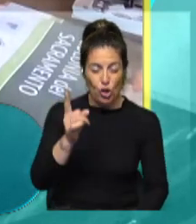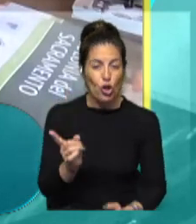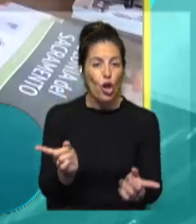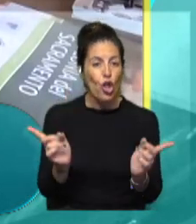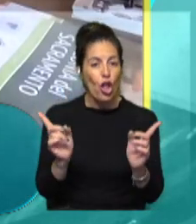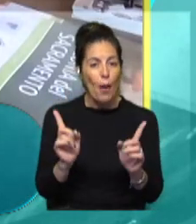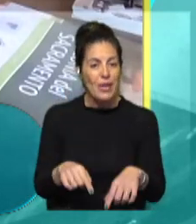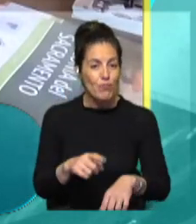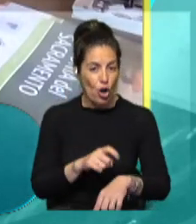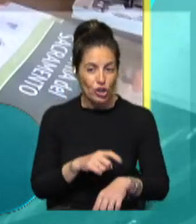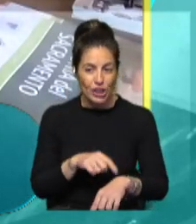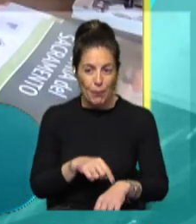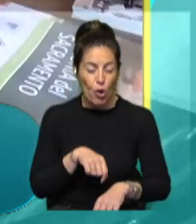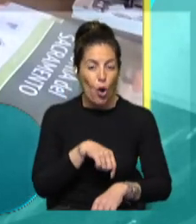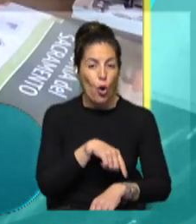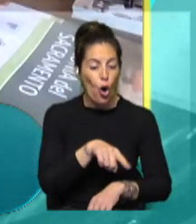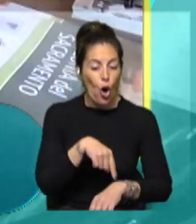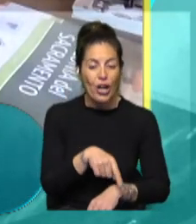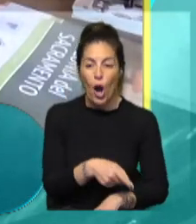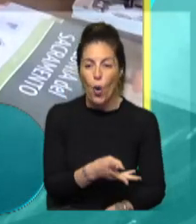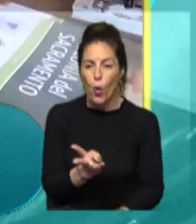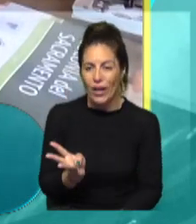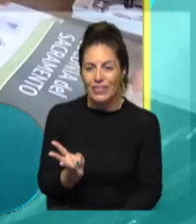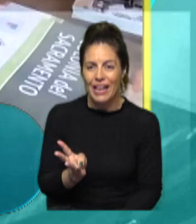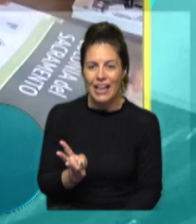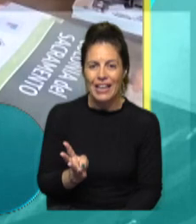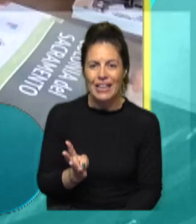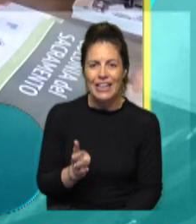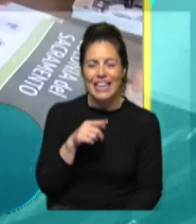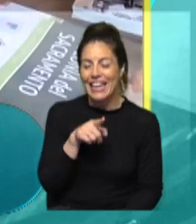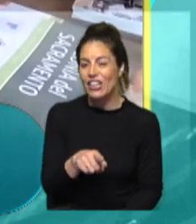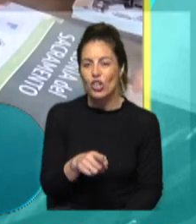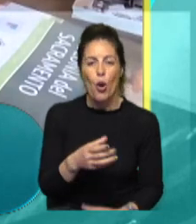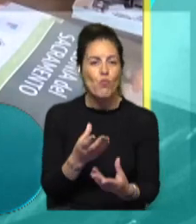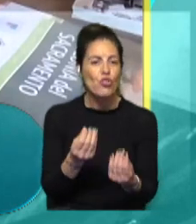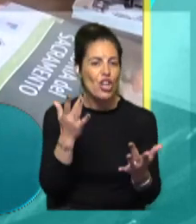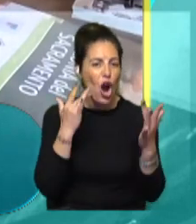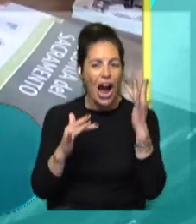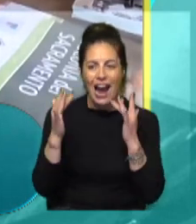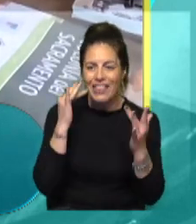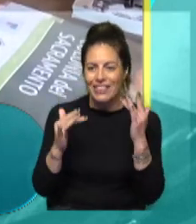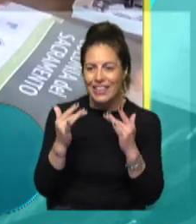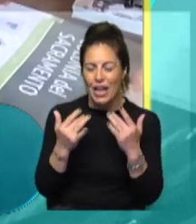¿Cómo, cuántas horas son? Contaros. Esto es una gran piñata artística.